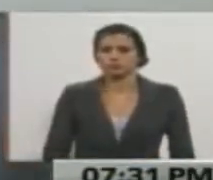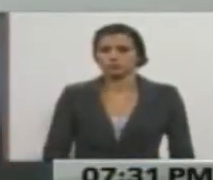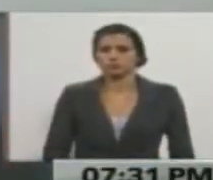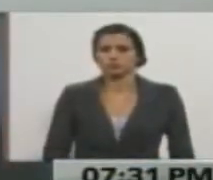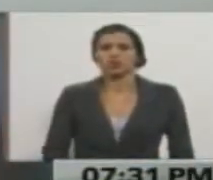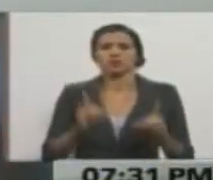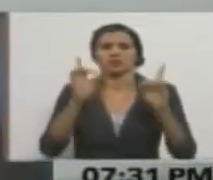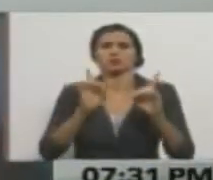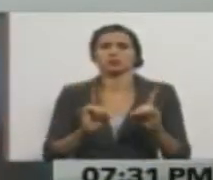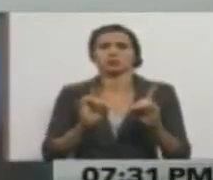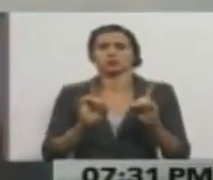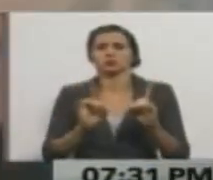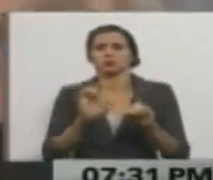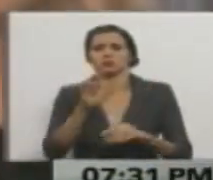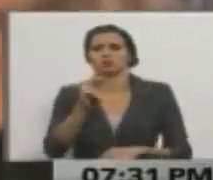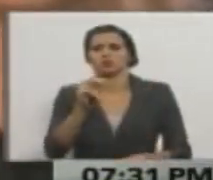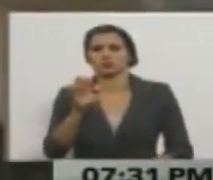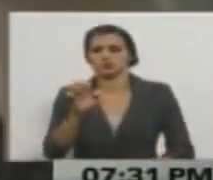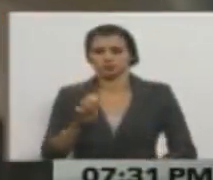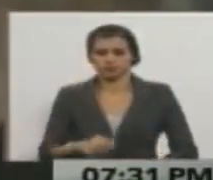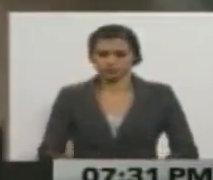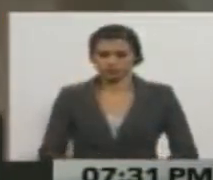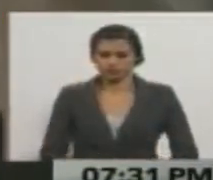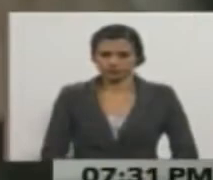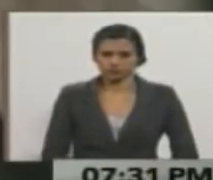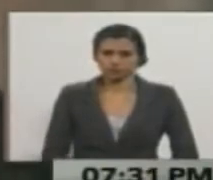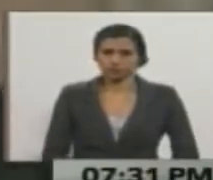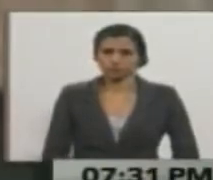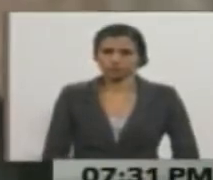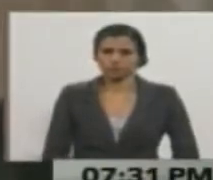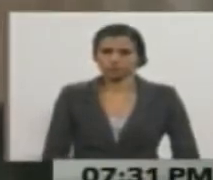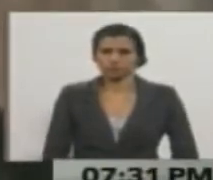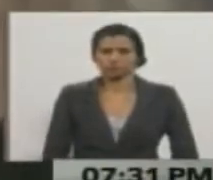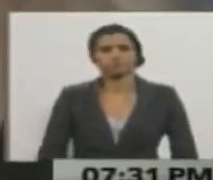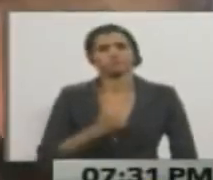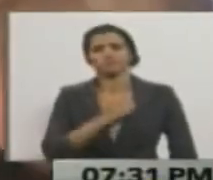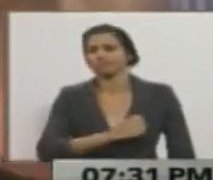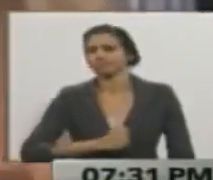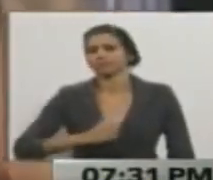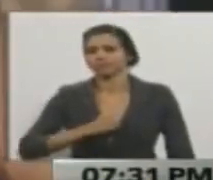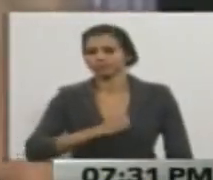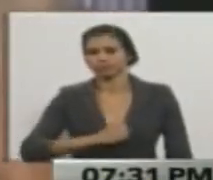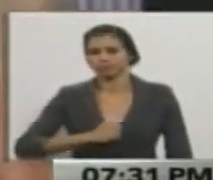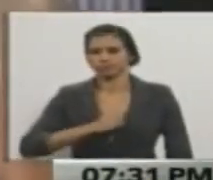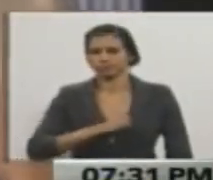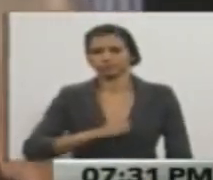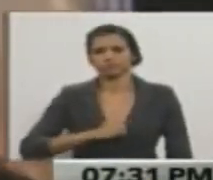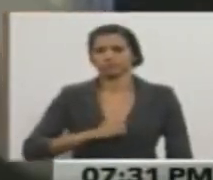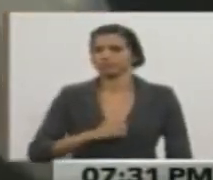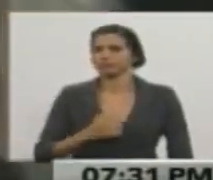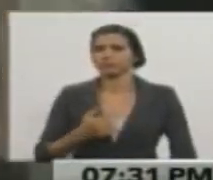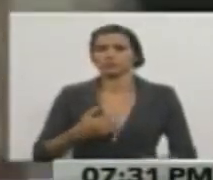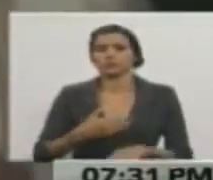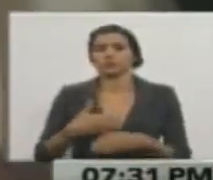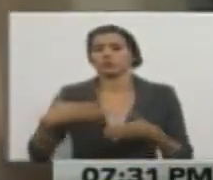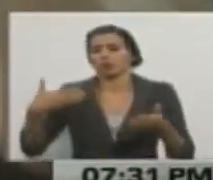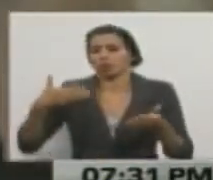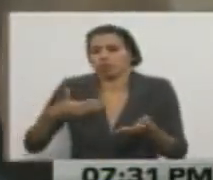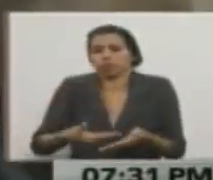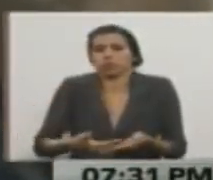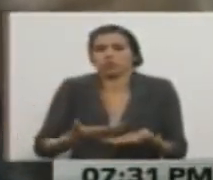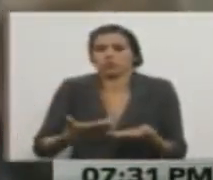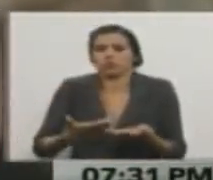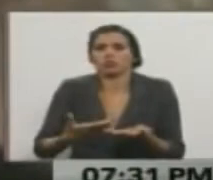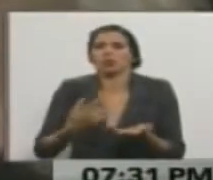acaba de tomar el Consejo Nacional. Se veía venir y lamentablemente ellas estuvieron hasta última hora diciendo que